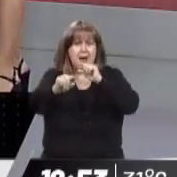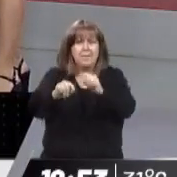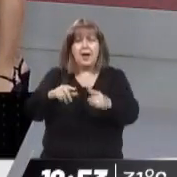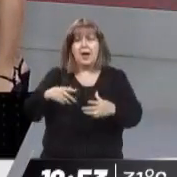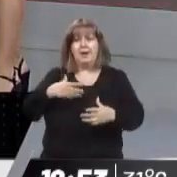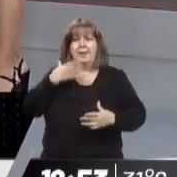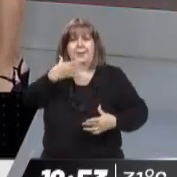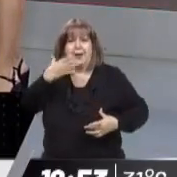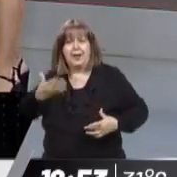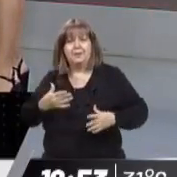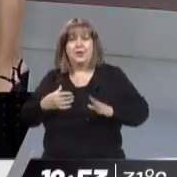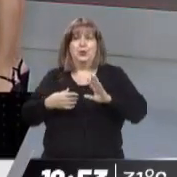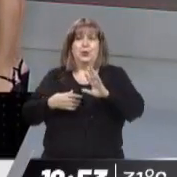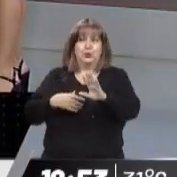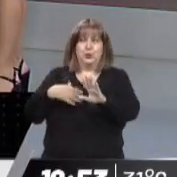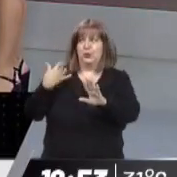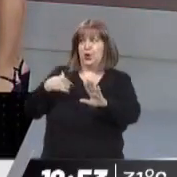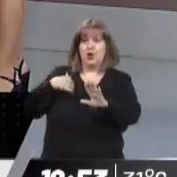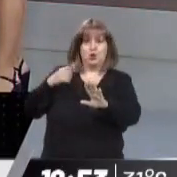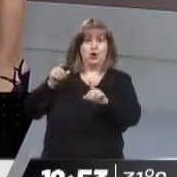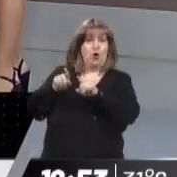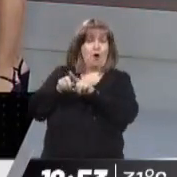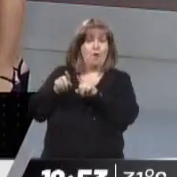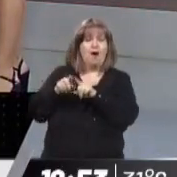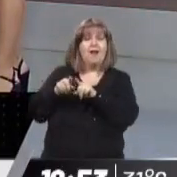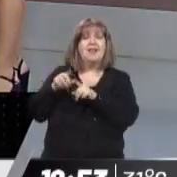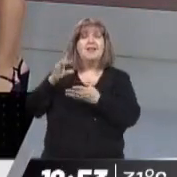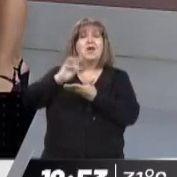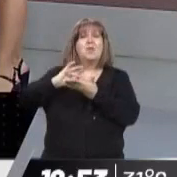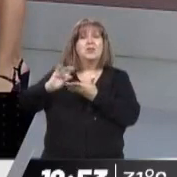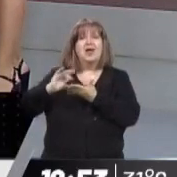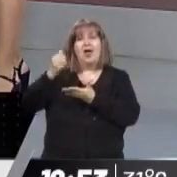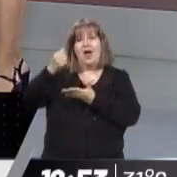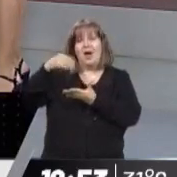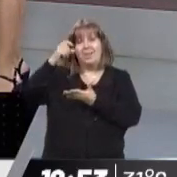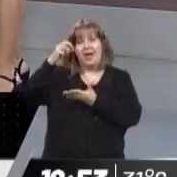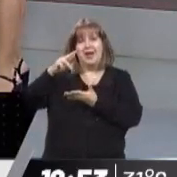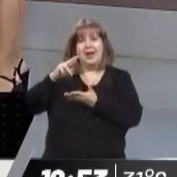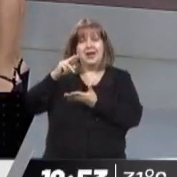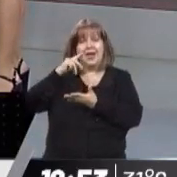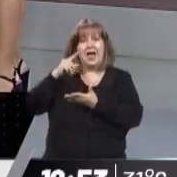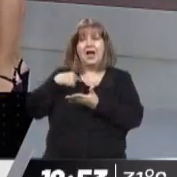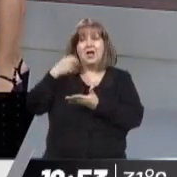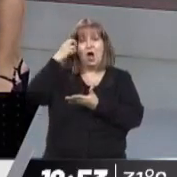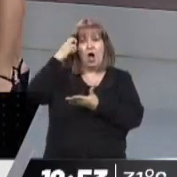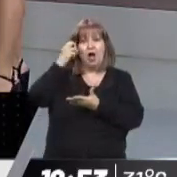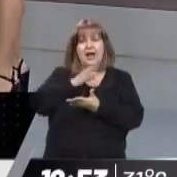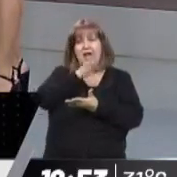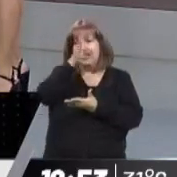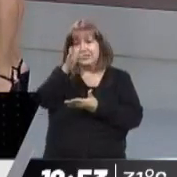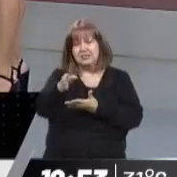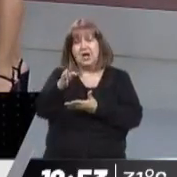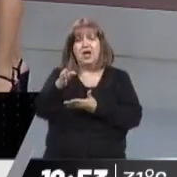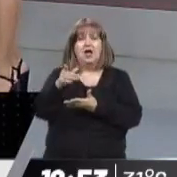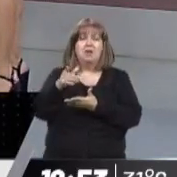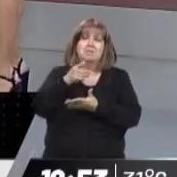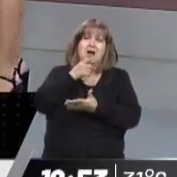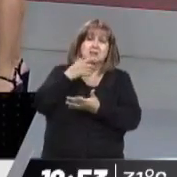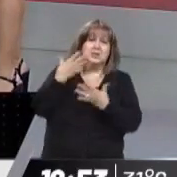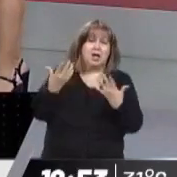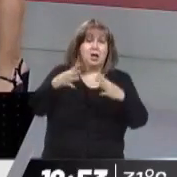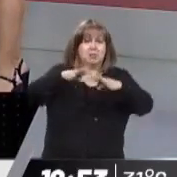quedamos atrás, ¿no? El diputado Ameri, ¿se acuerdan? En plena pandemia. Claro. Por eso te digo, en los congresos suelen suceder como muchas cosas extrañas que a veces